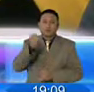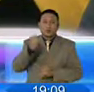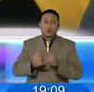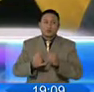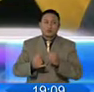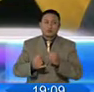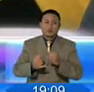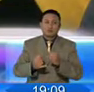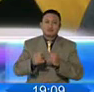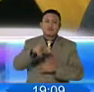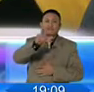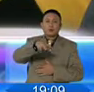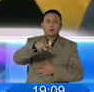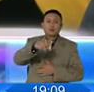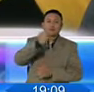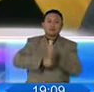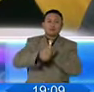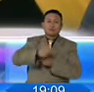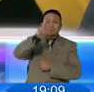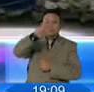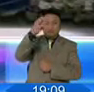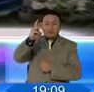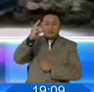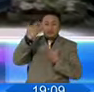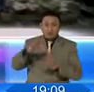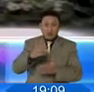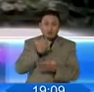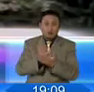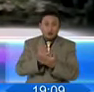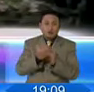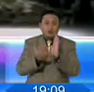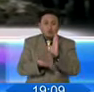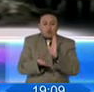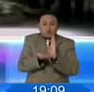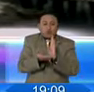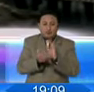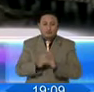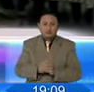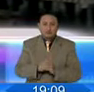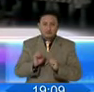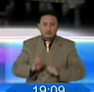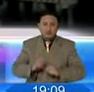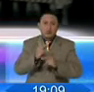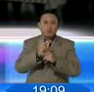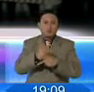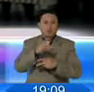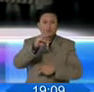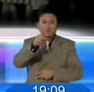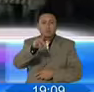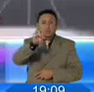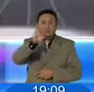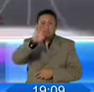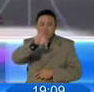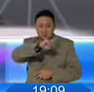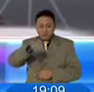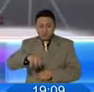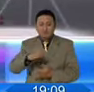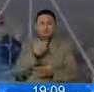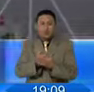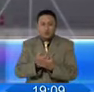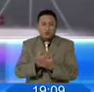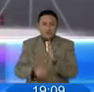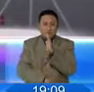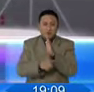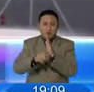el año 2016, la economía ya mostró crecimiento positivo de la producción, es decir, del Producto Interno Bruto, tanto en la economía no